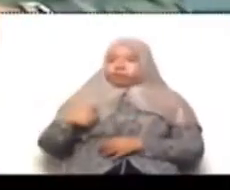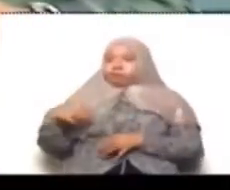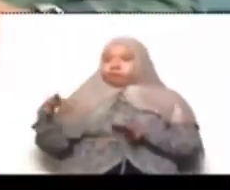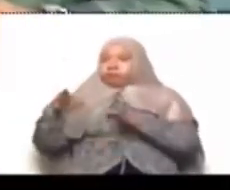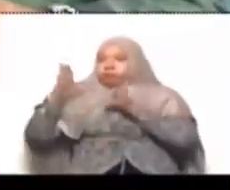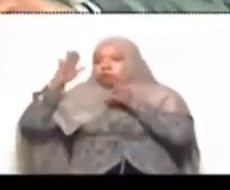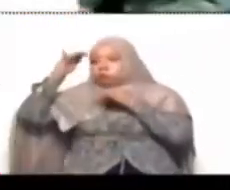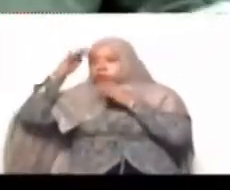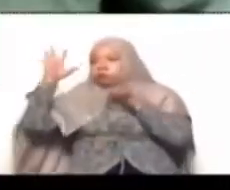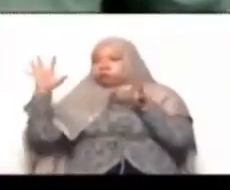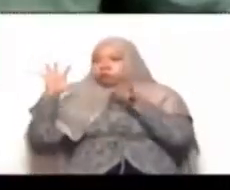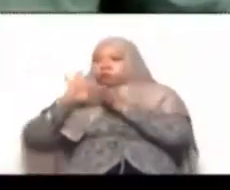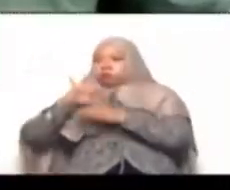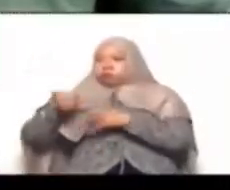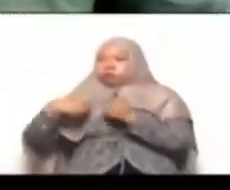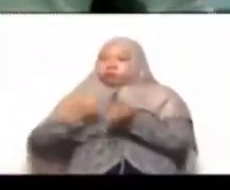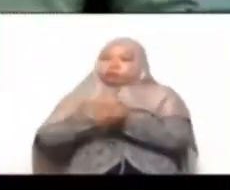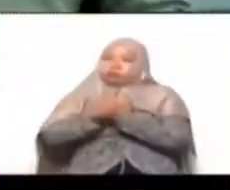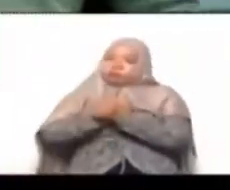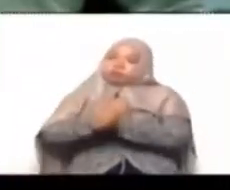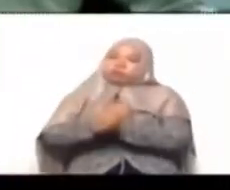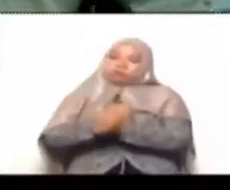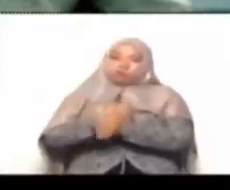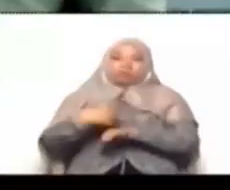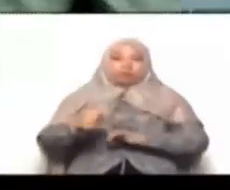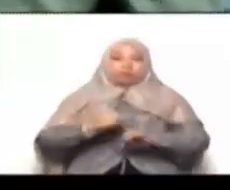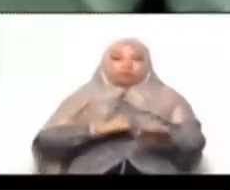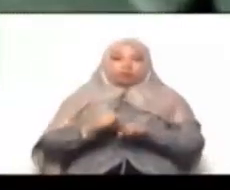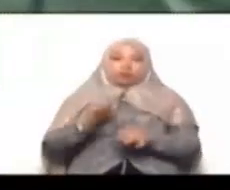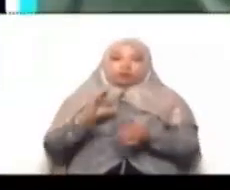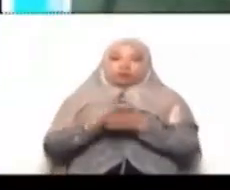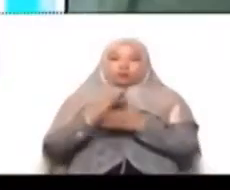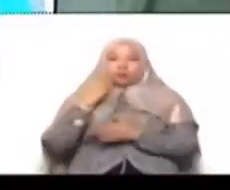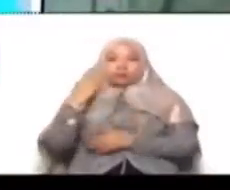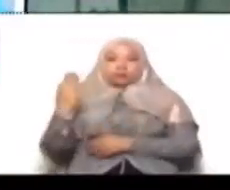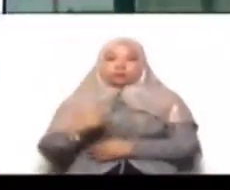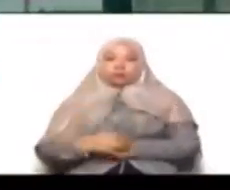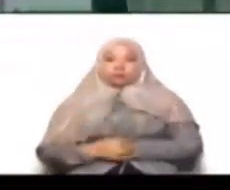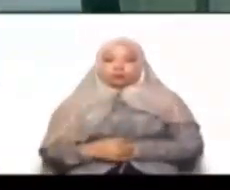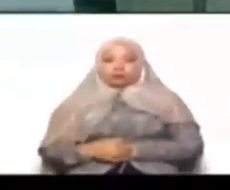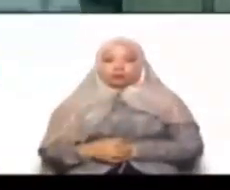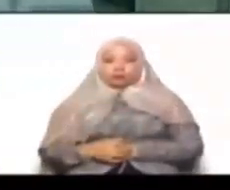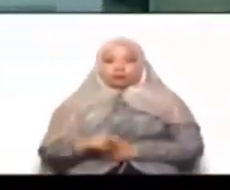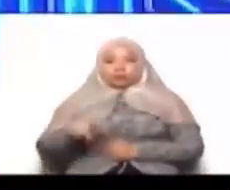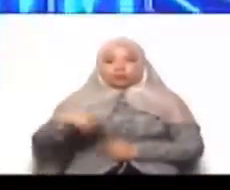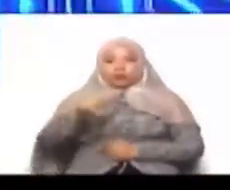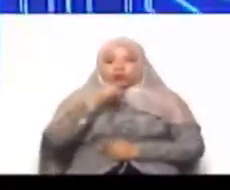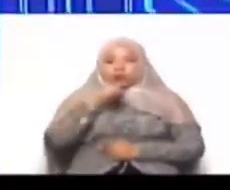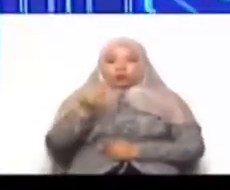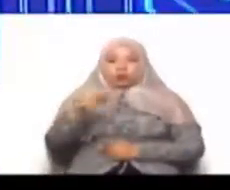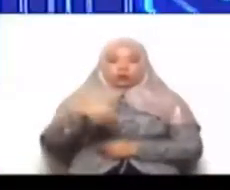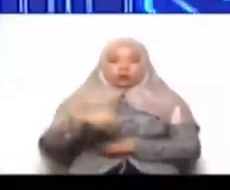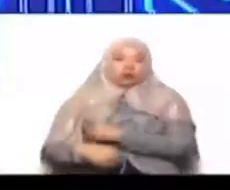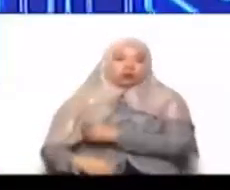nuestra unión y nuestro amor, que nos mueve el amor. Vamos a la siguiente noticia.